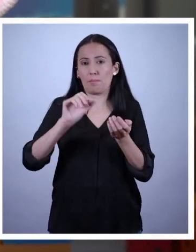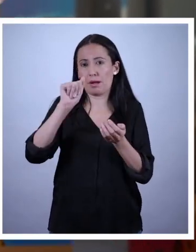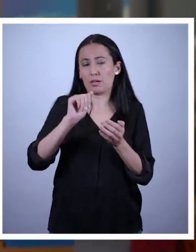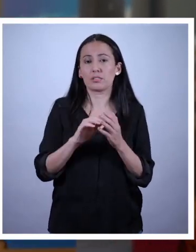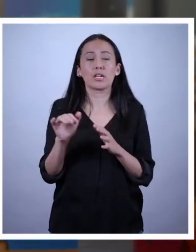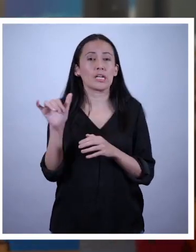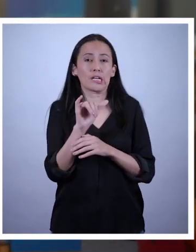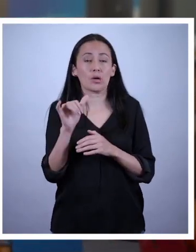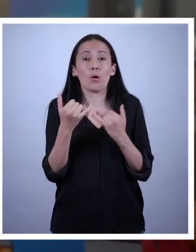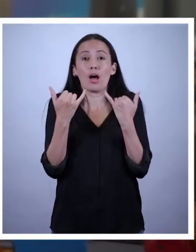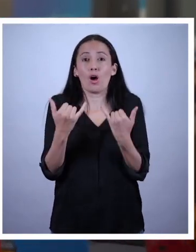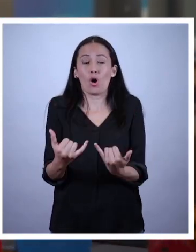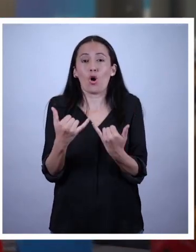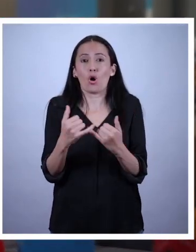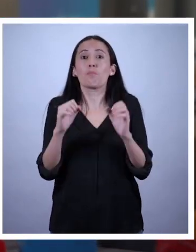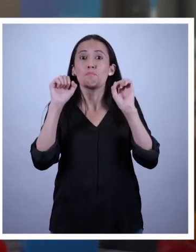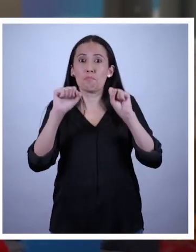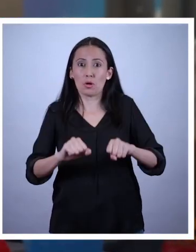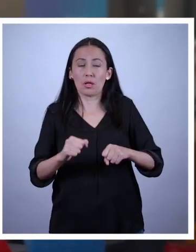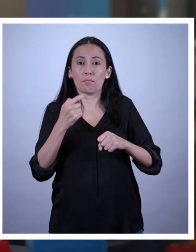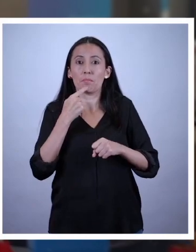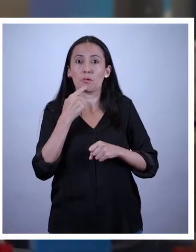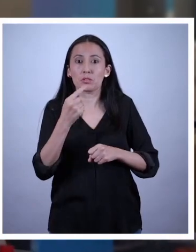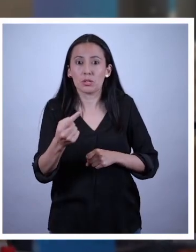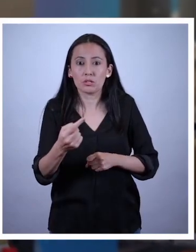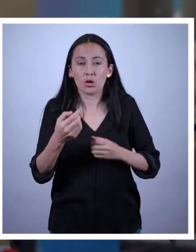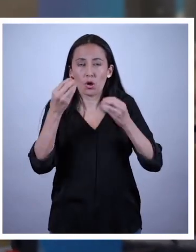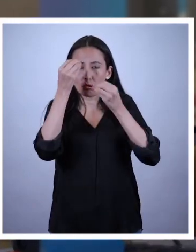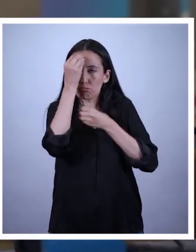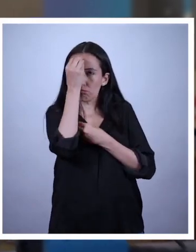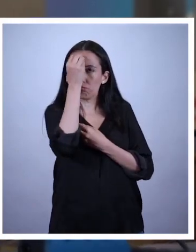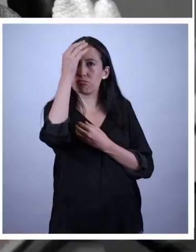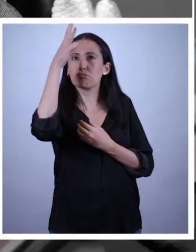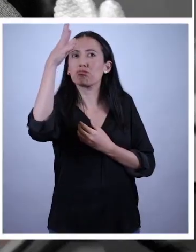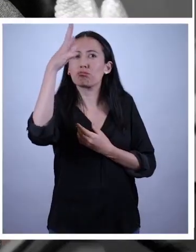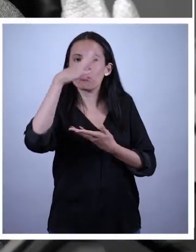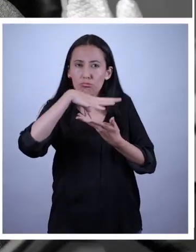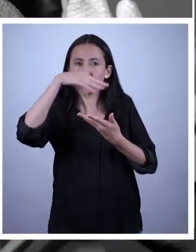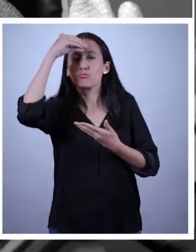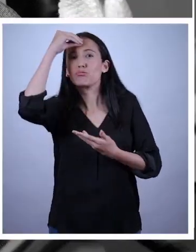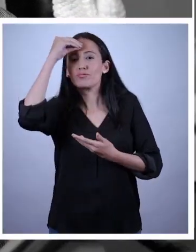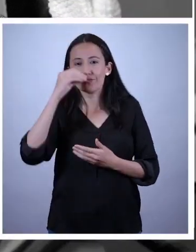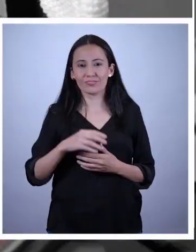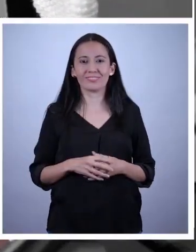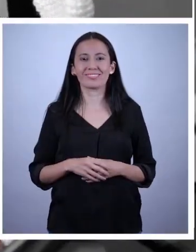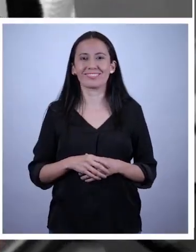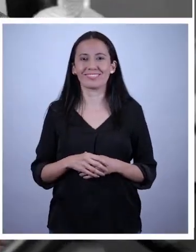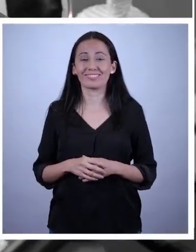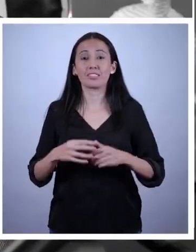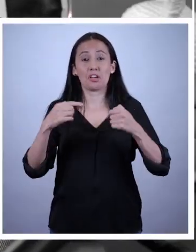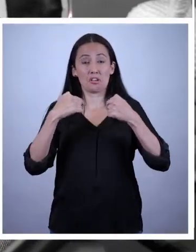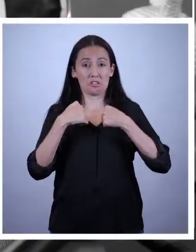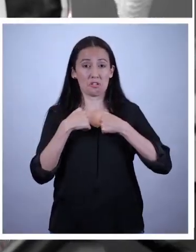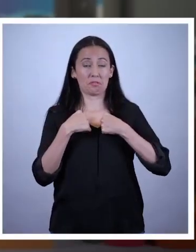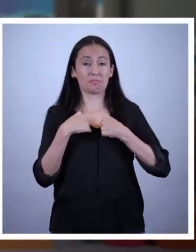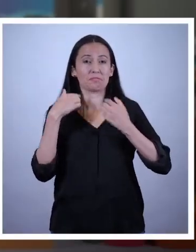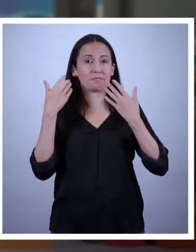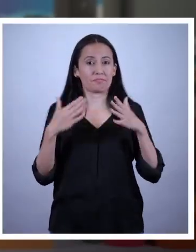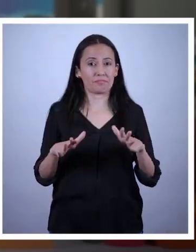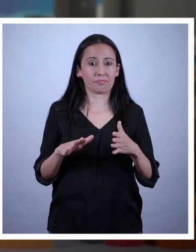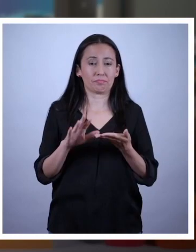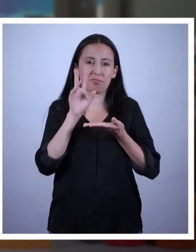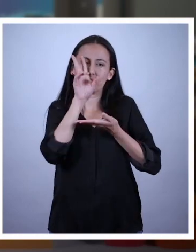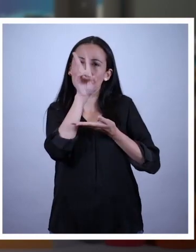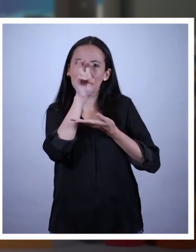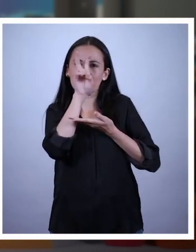hermanos y hermanas. Después de todo, hoy más que nunca, podemos decir que el conocimiento es un meme heredable.